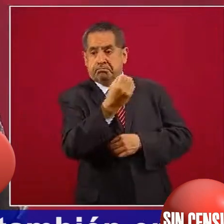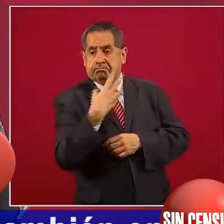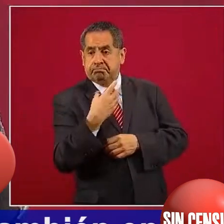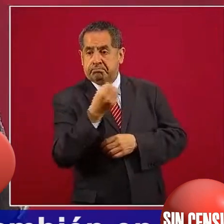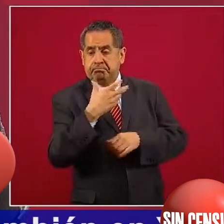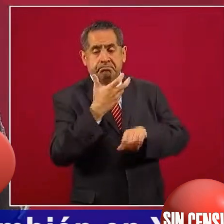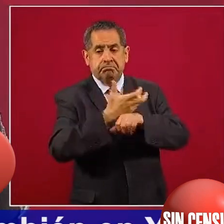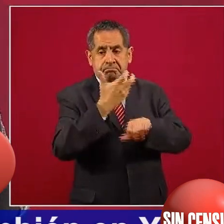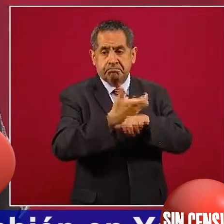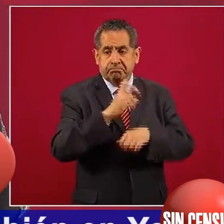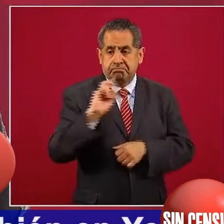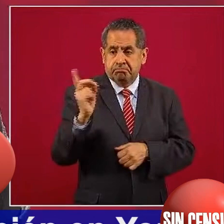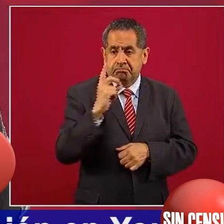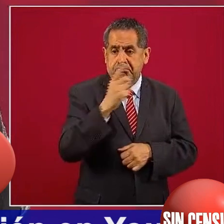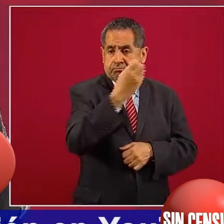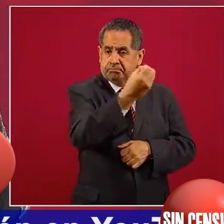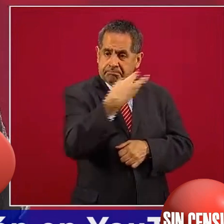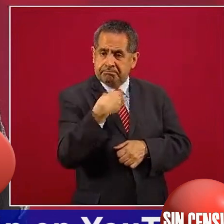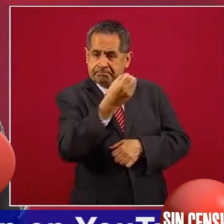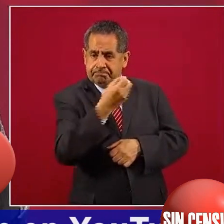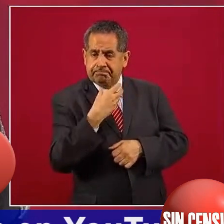remesas.